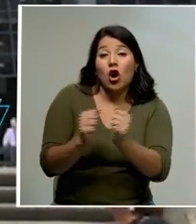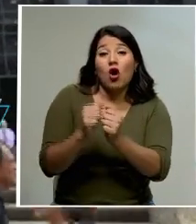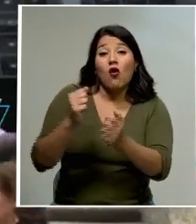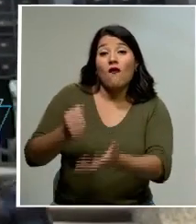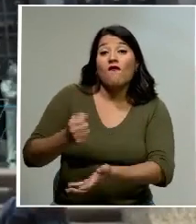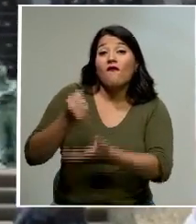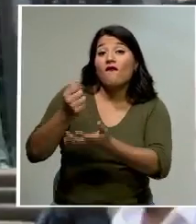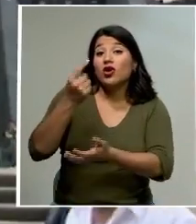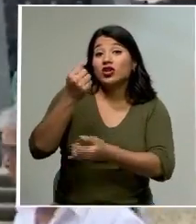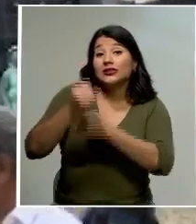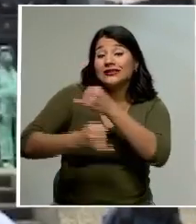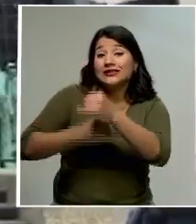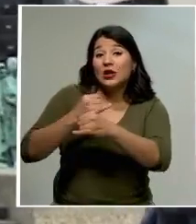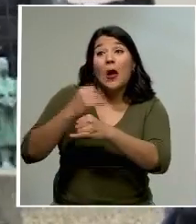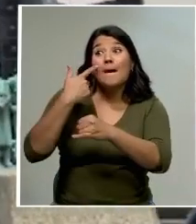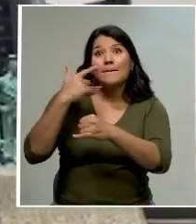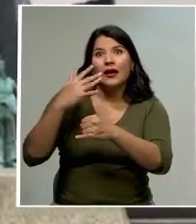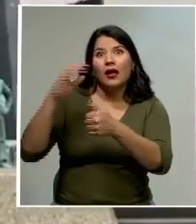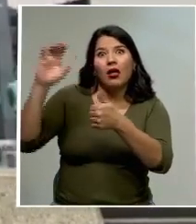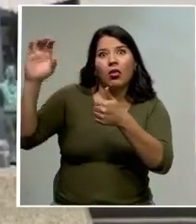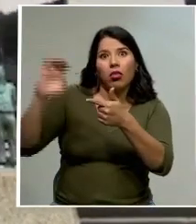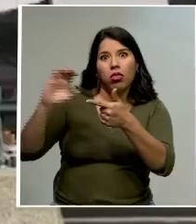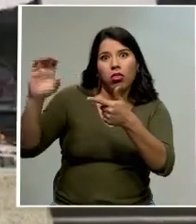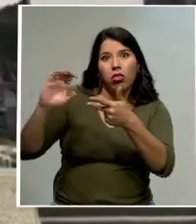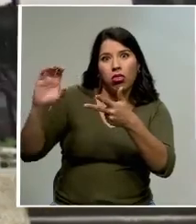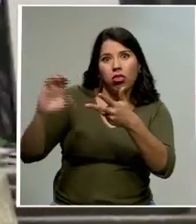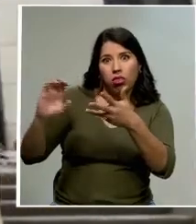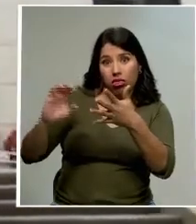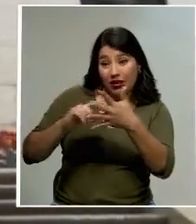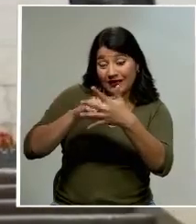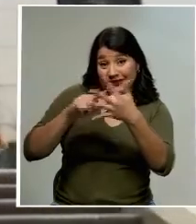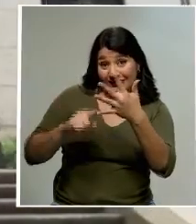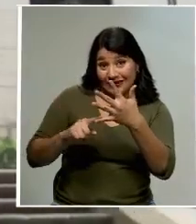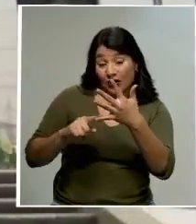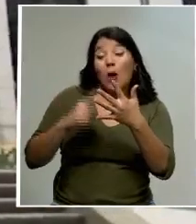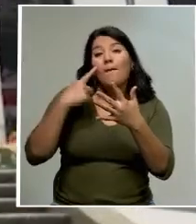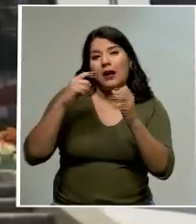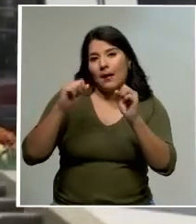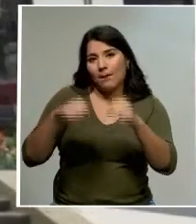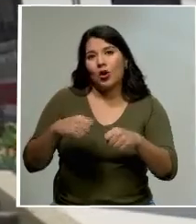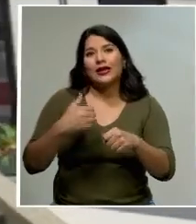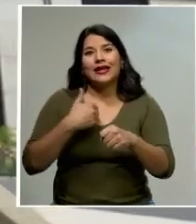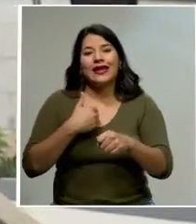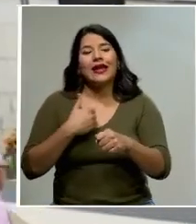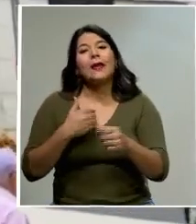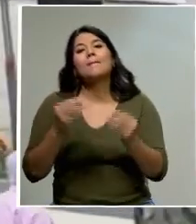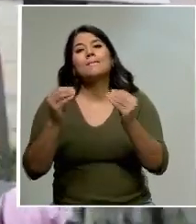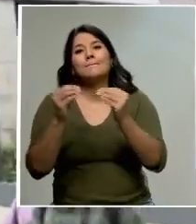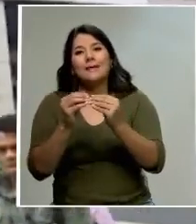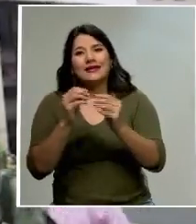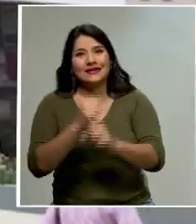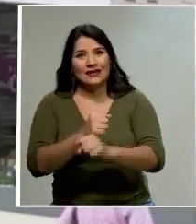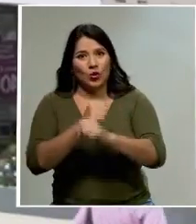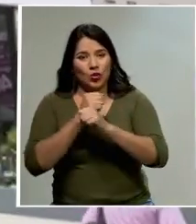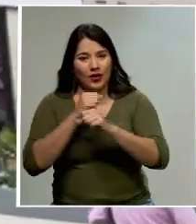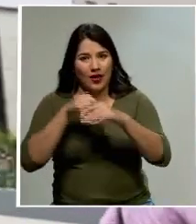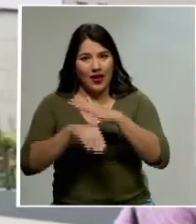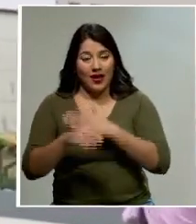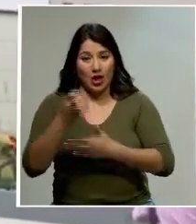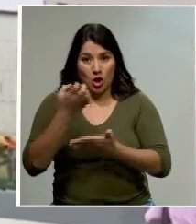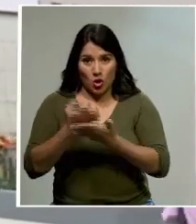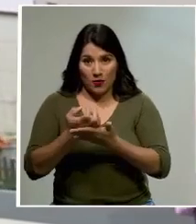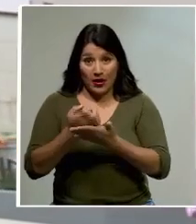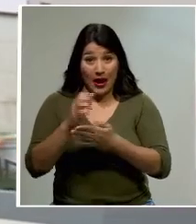puedan dar los 5 desembolsos que quedan pendientes y de esta manera generar estabilidad en la economía del país. El Banco Central